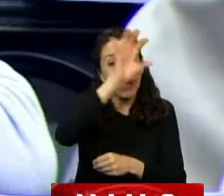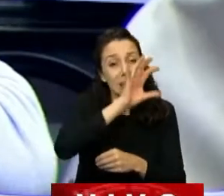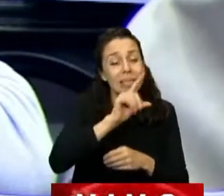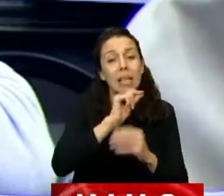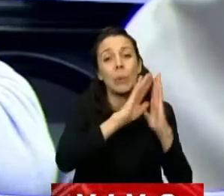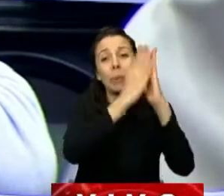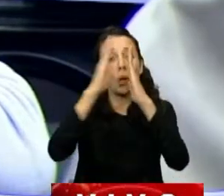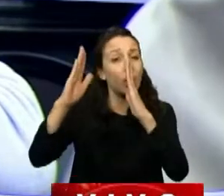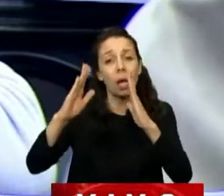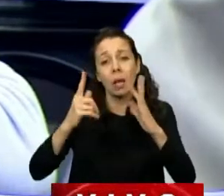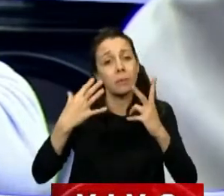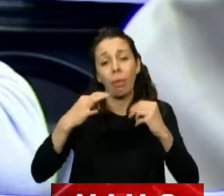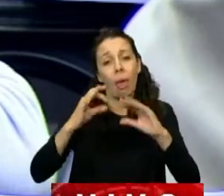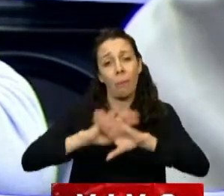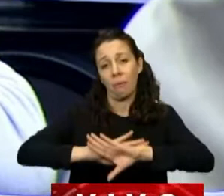sean insostenibles.